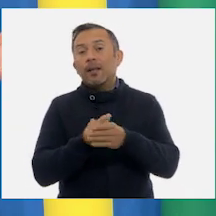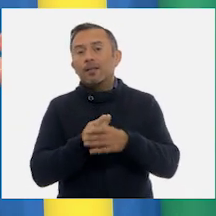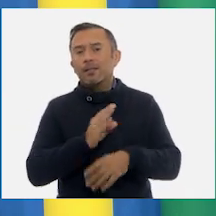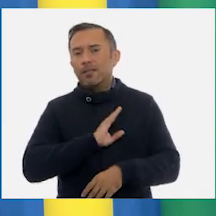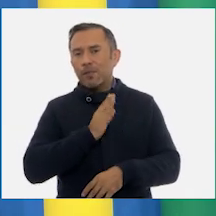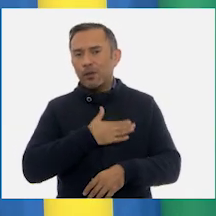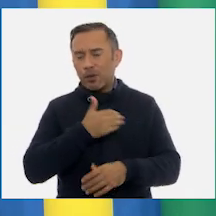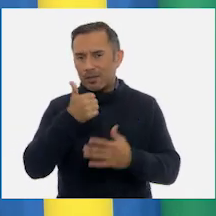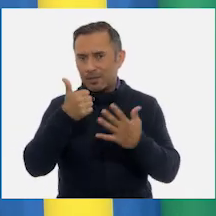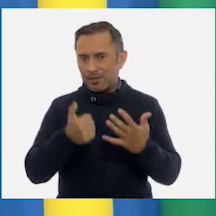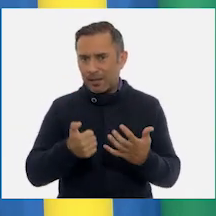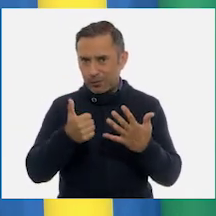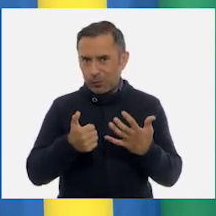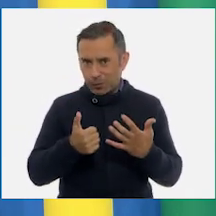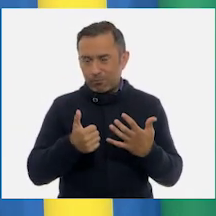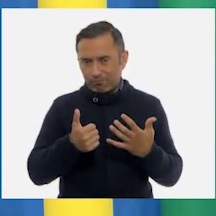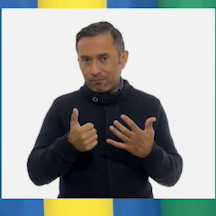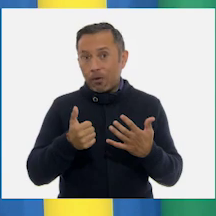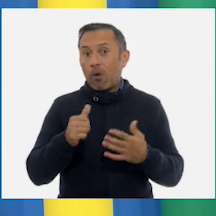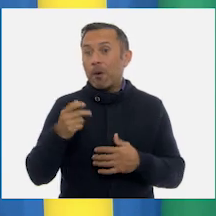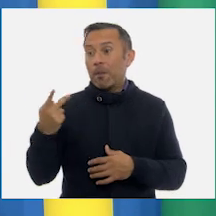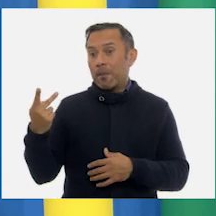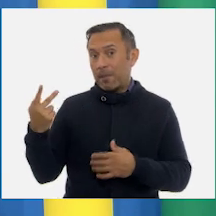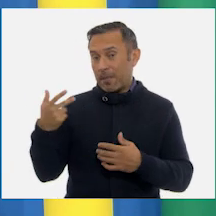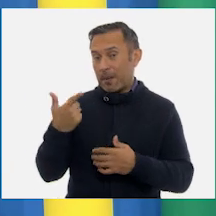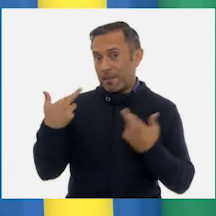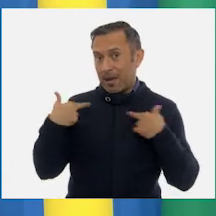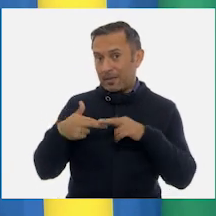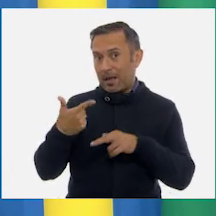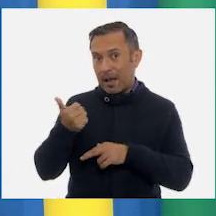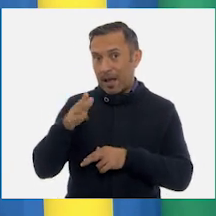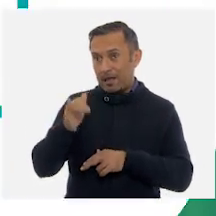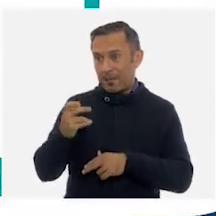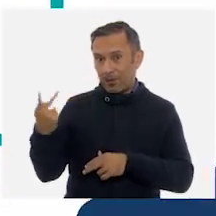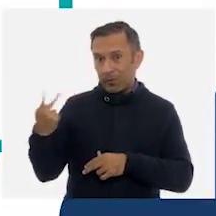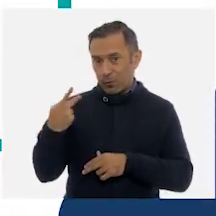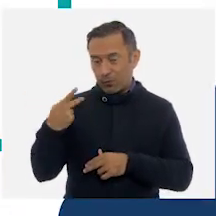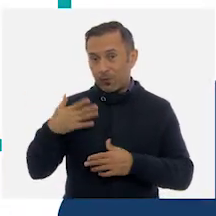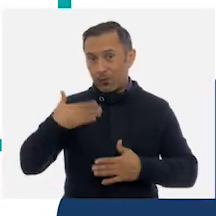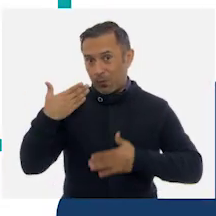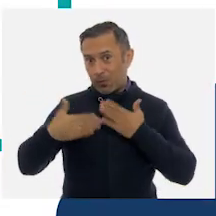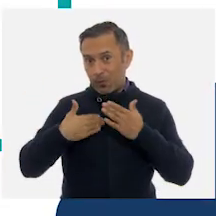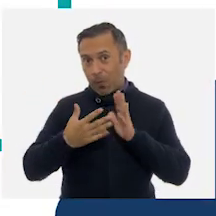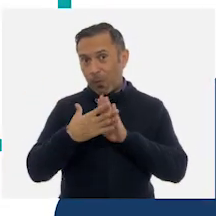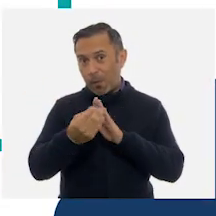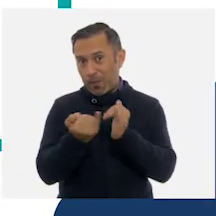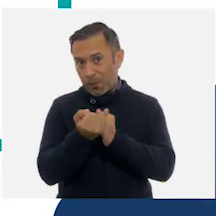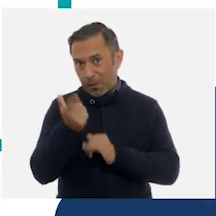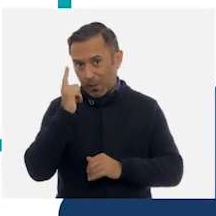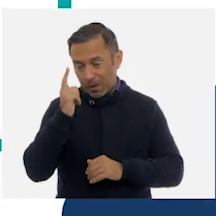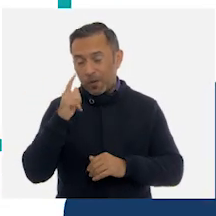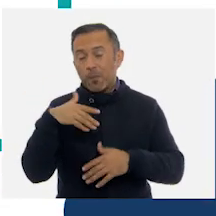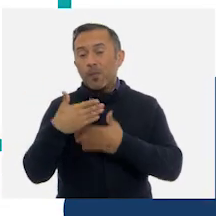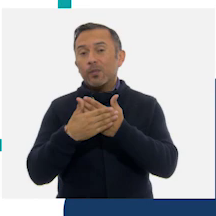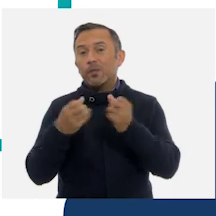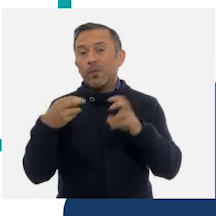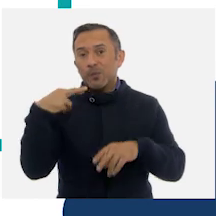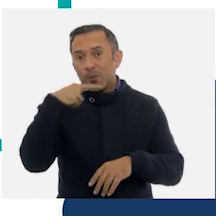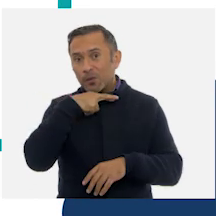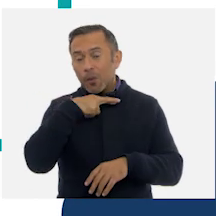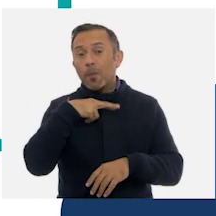hayan disfrutado tanto como la maestra Gaby y yo. Nos vemos hasta la próxima. A continuación, historia.